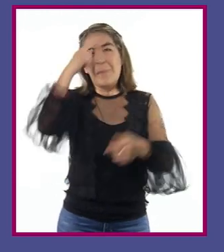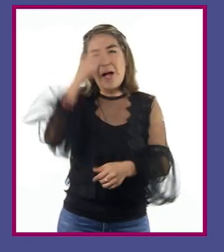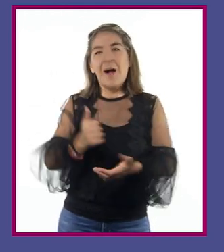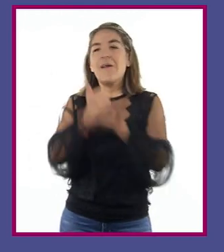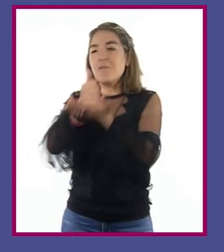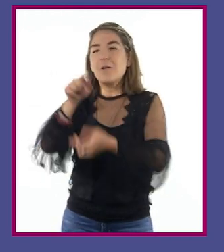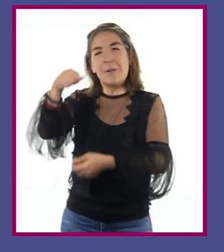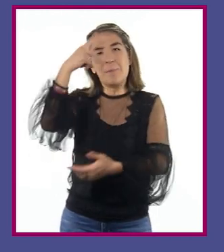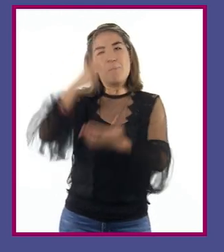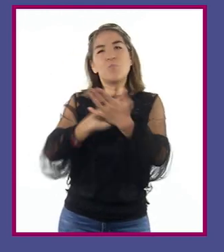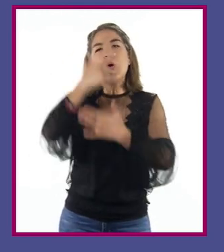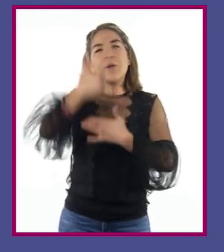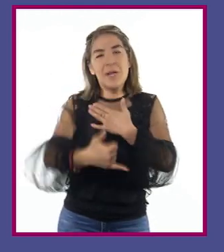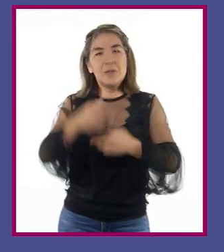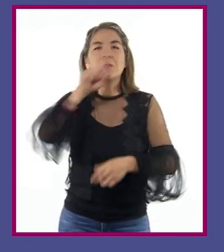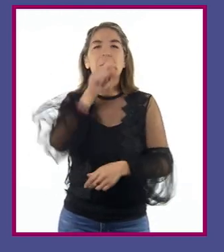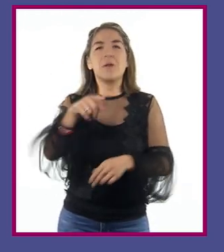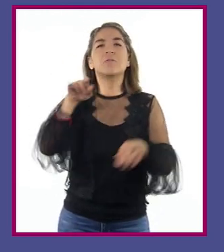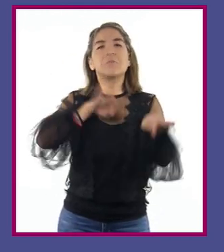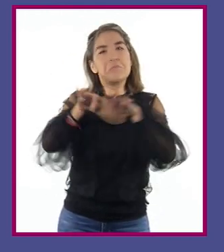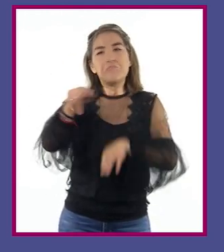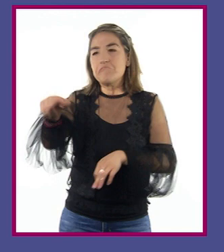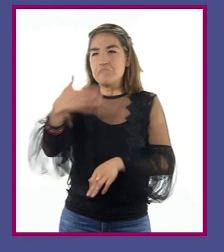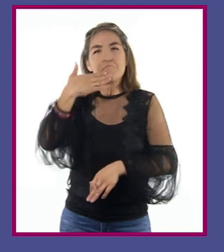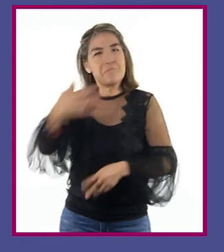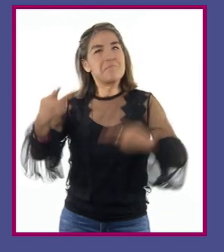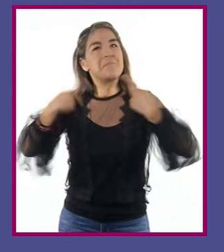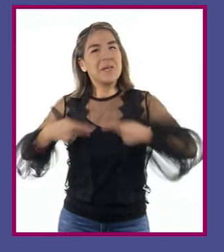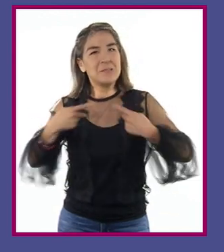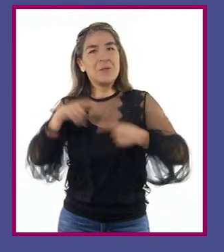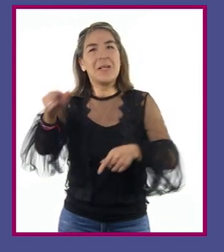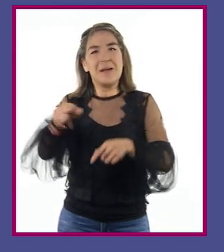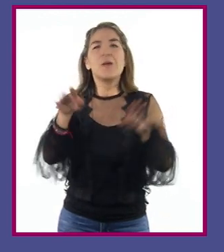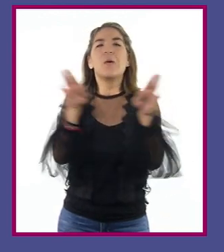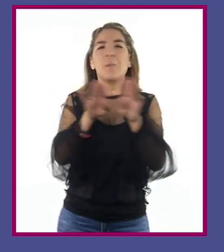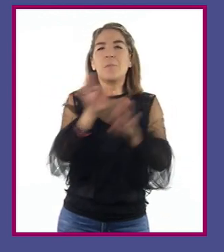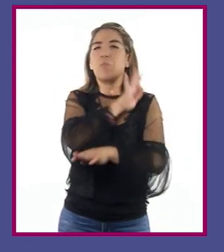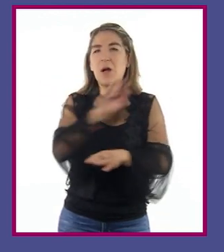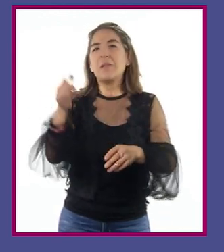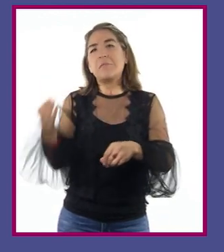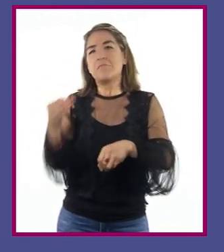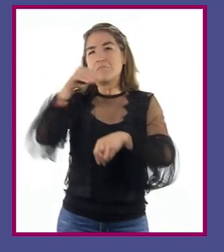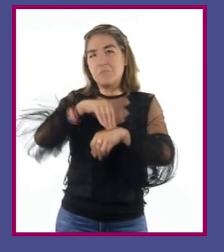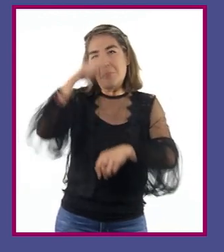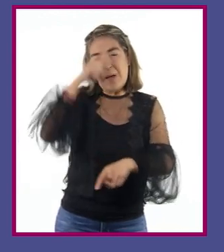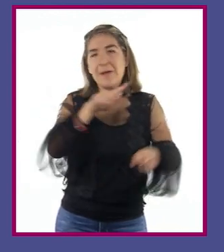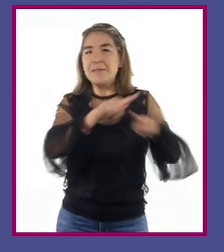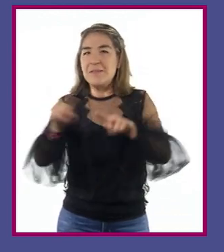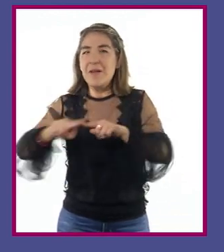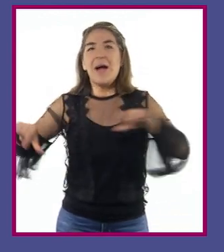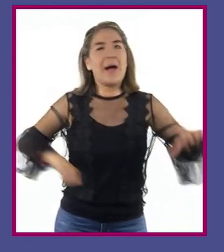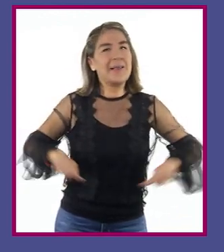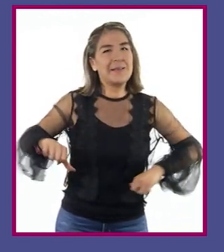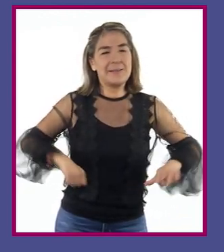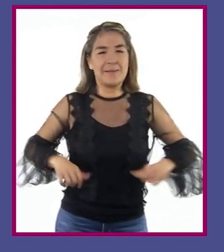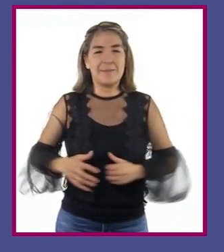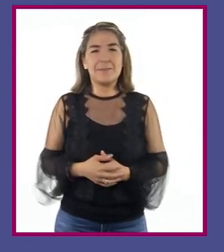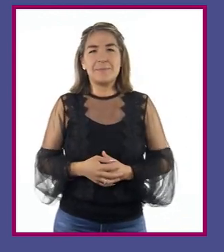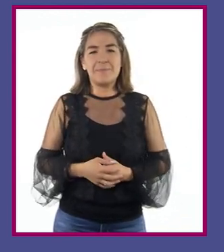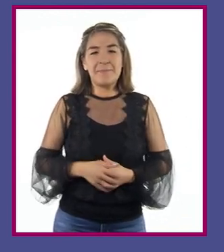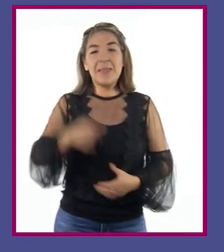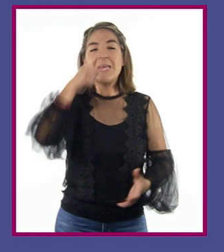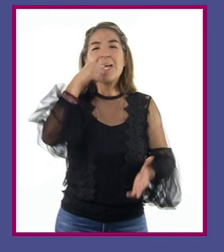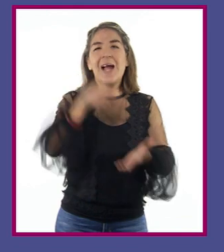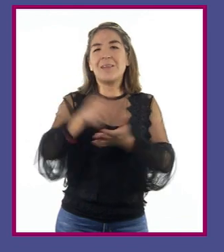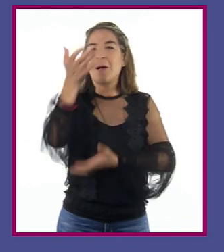proyecto. Sirve para dar constancia del desempeño que tuvo una persona y lo que podría aportar en tareas similares. Carta